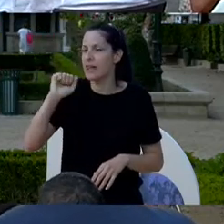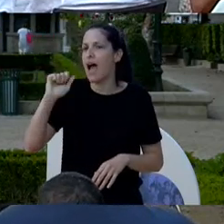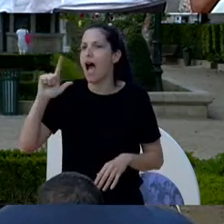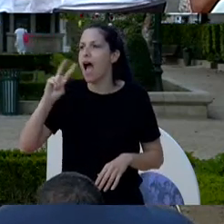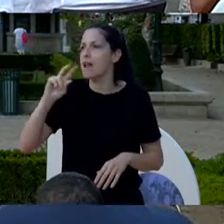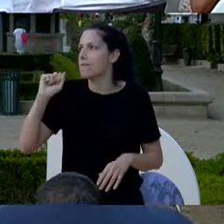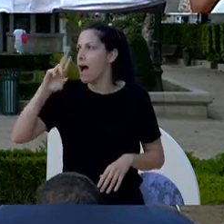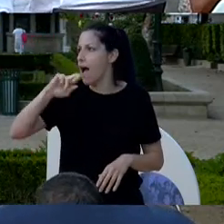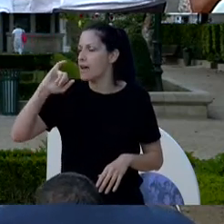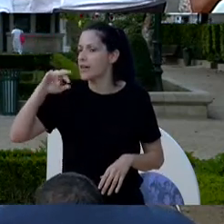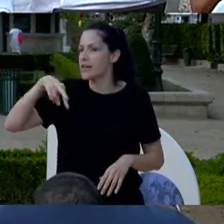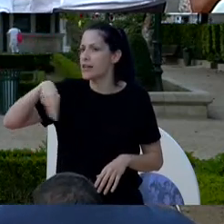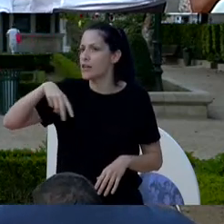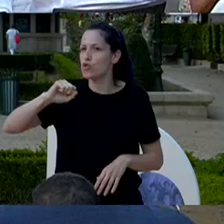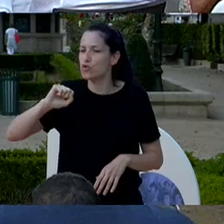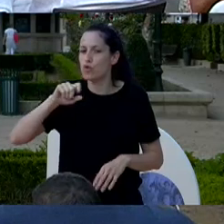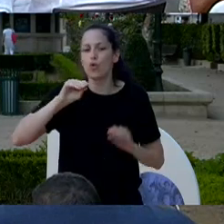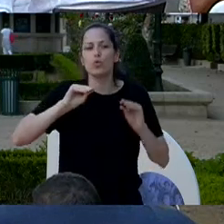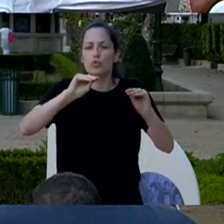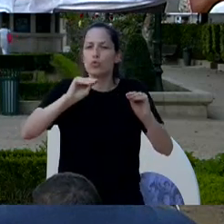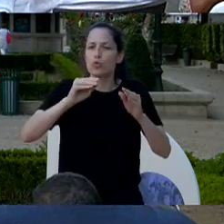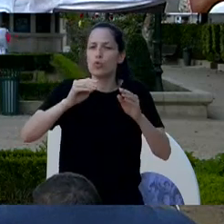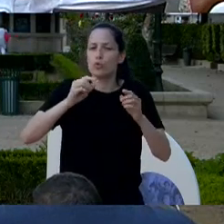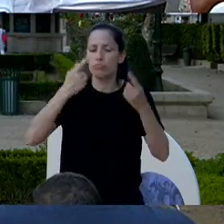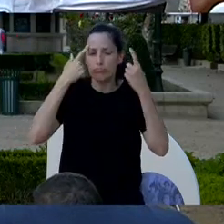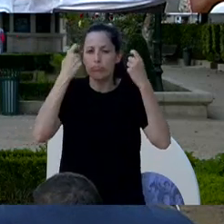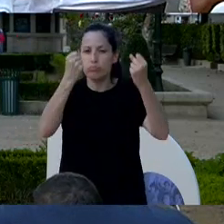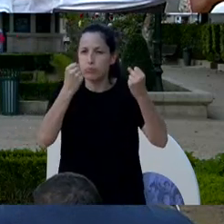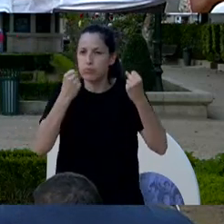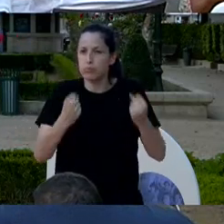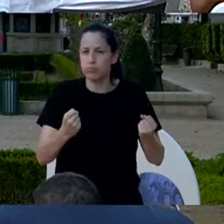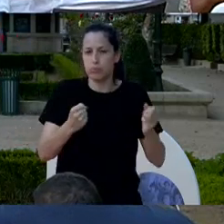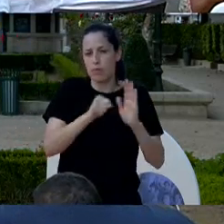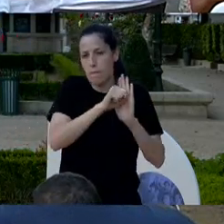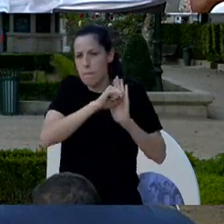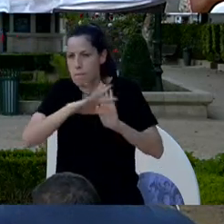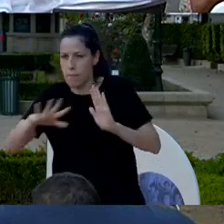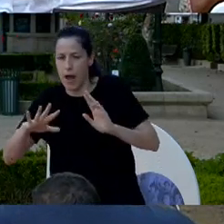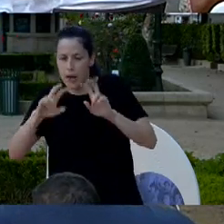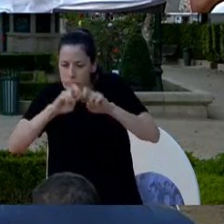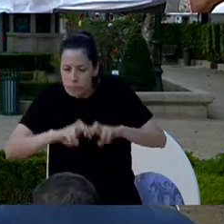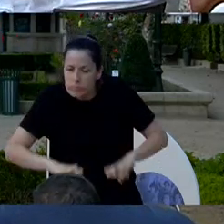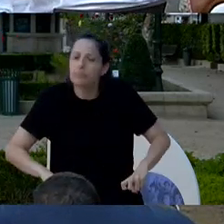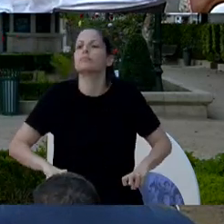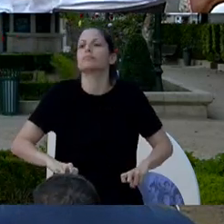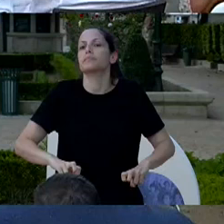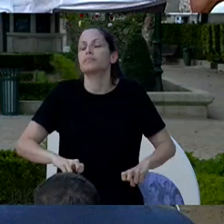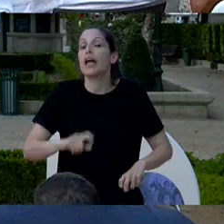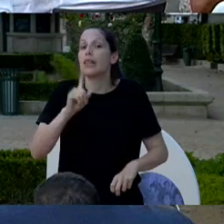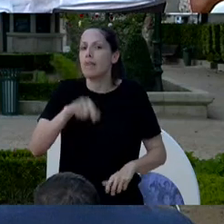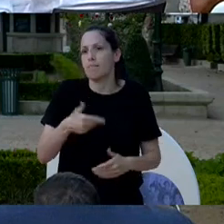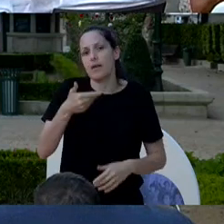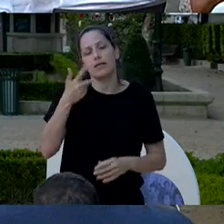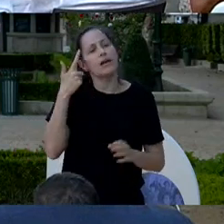oceanógrafa e unha pioneira na investigación mariña, será o próximo mes ou no mes de setembro, e será tamén moi especial, porque igual que